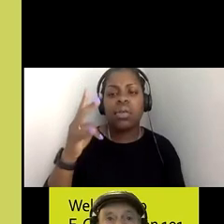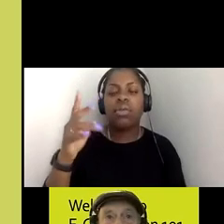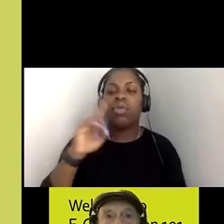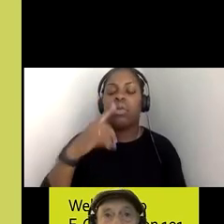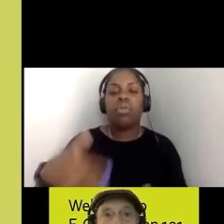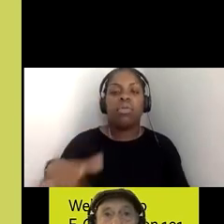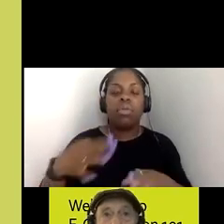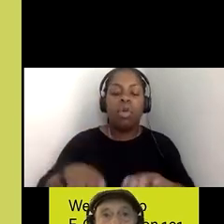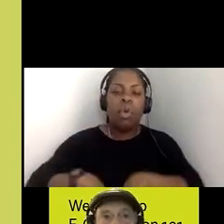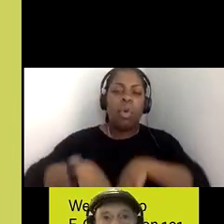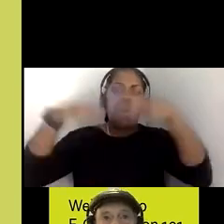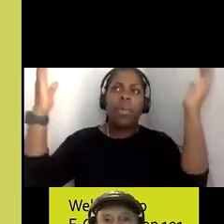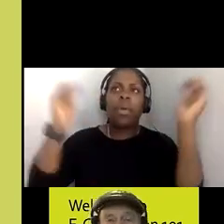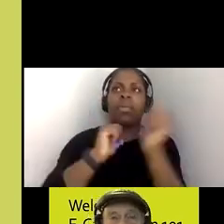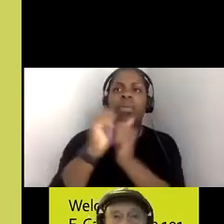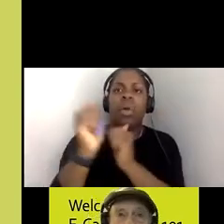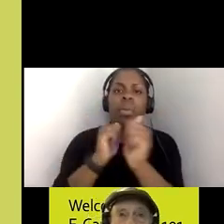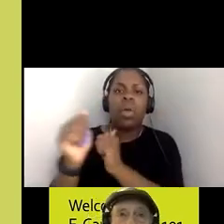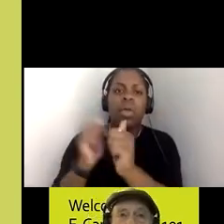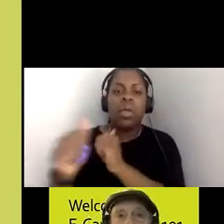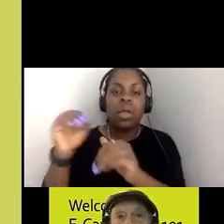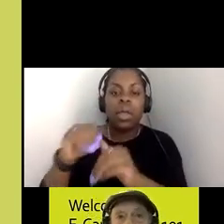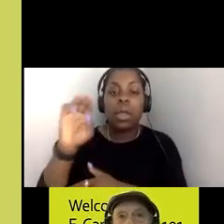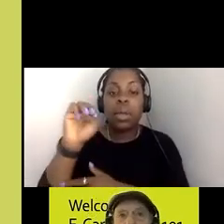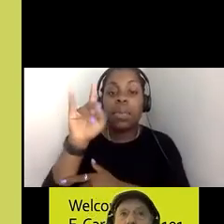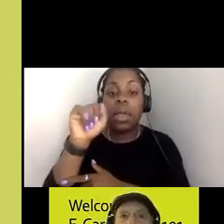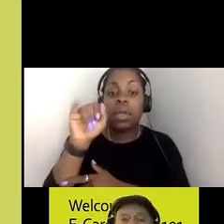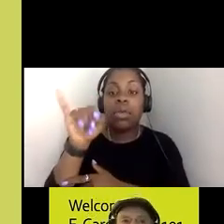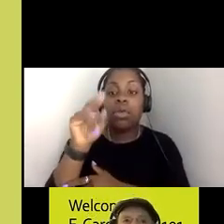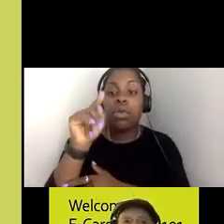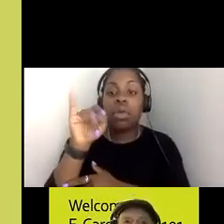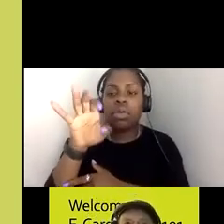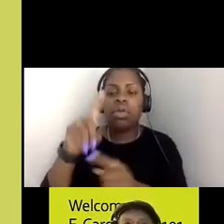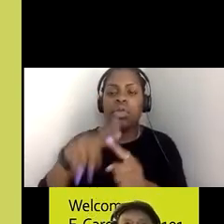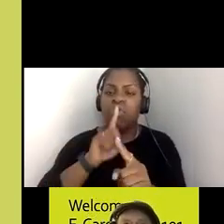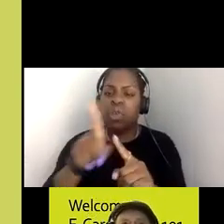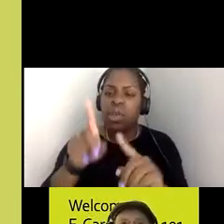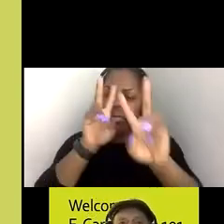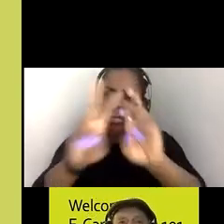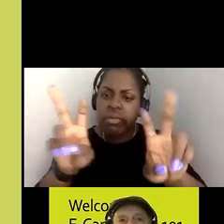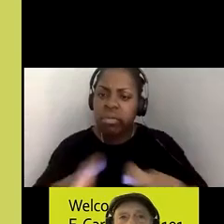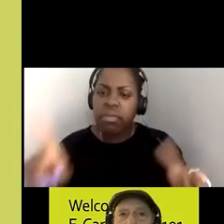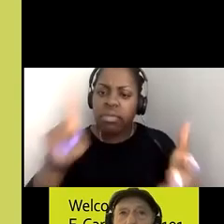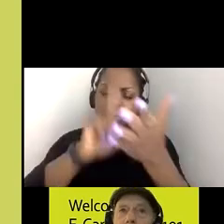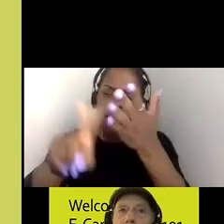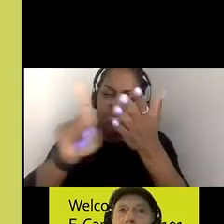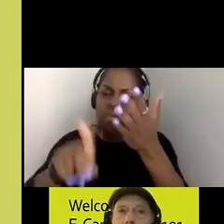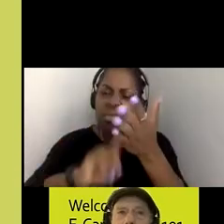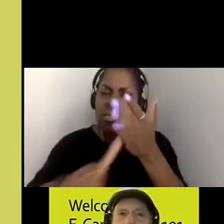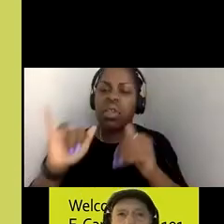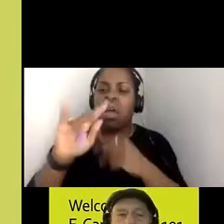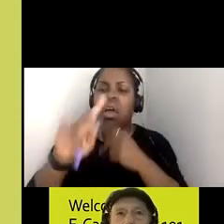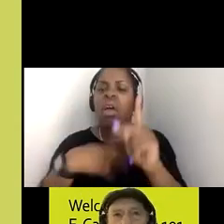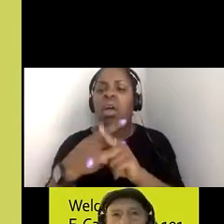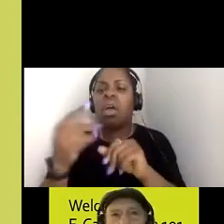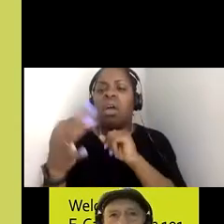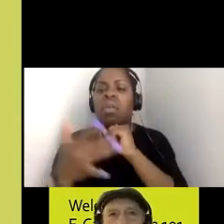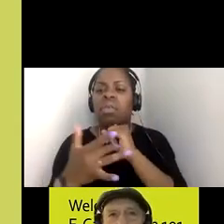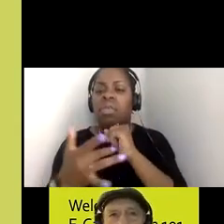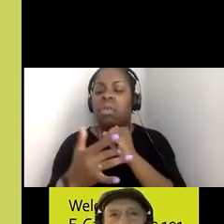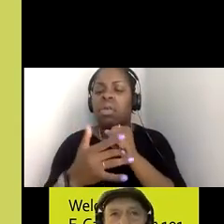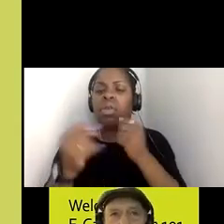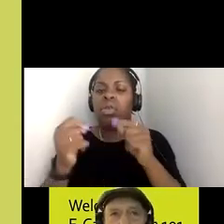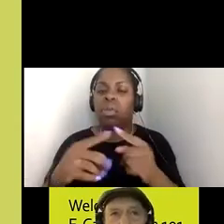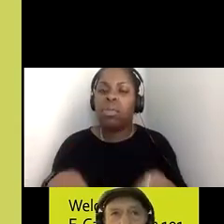esta tecnología. Y comenzamos una campaña aquí en Media Justice para interrogar esta tecnología